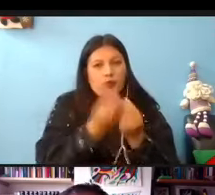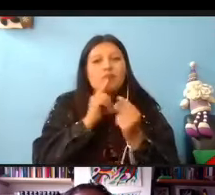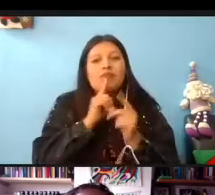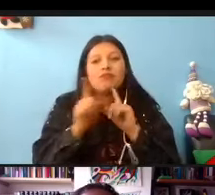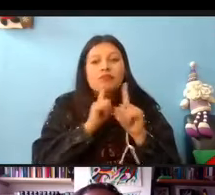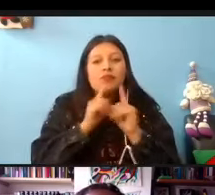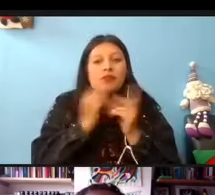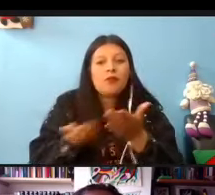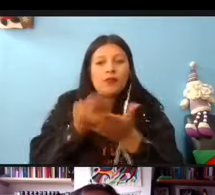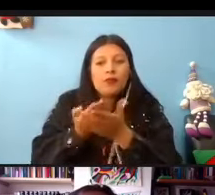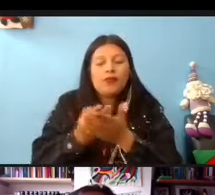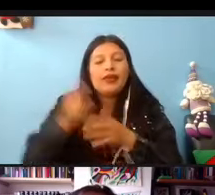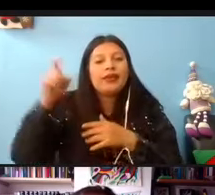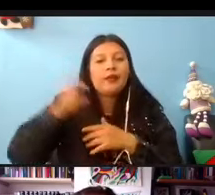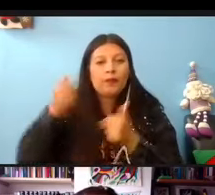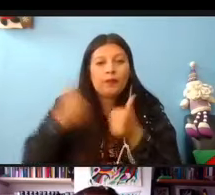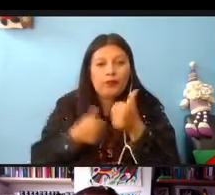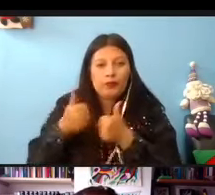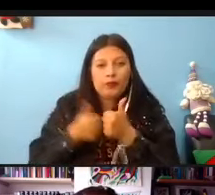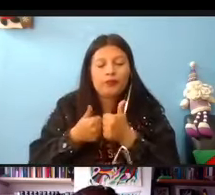han formulado, la necesidad de